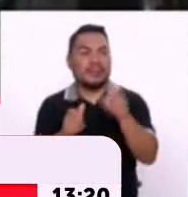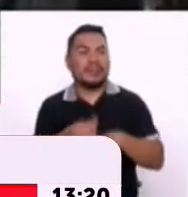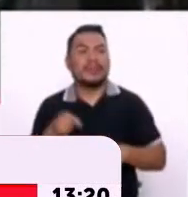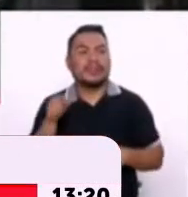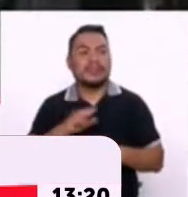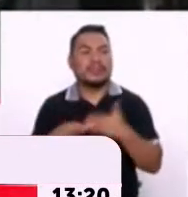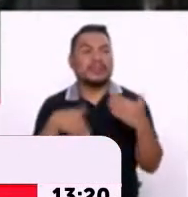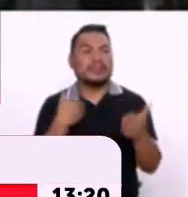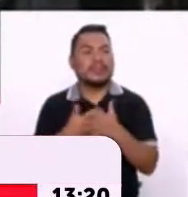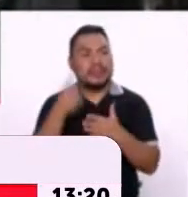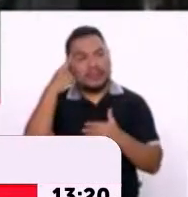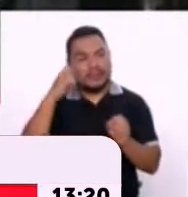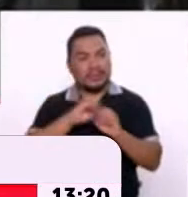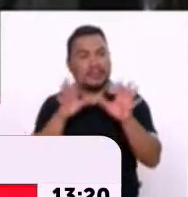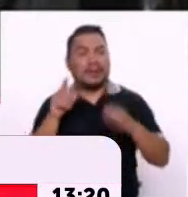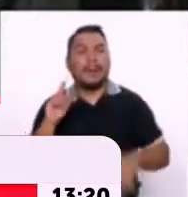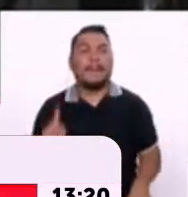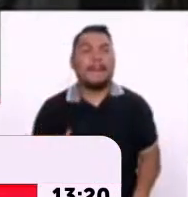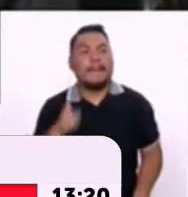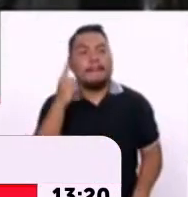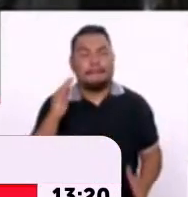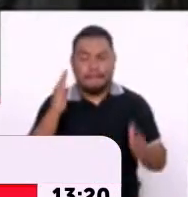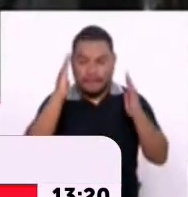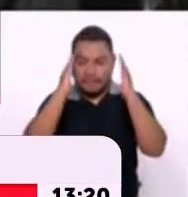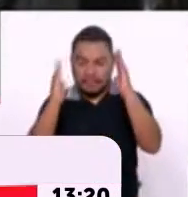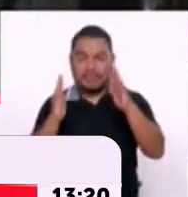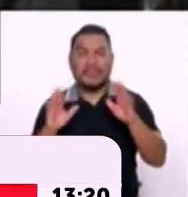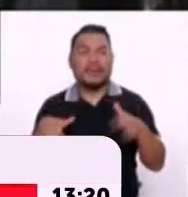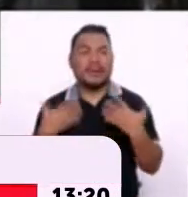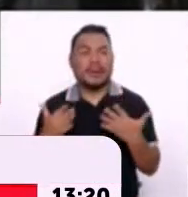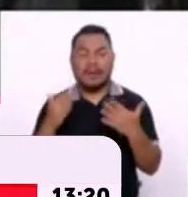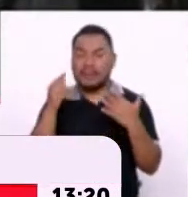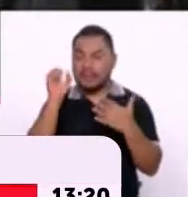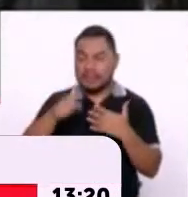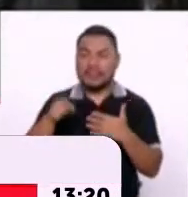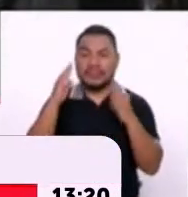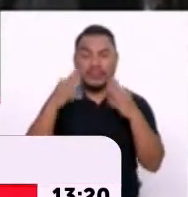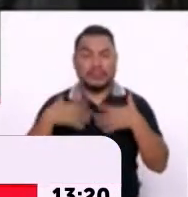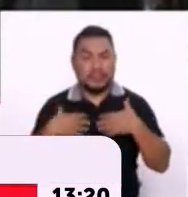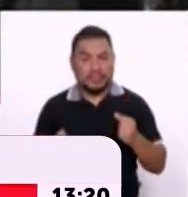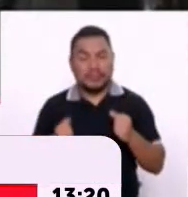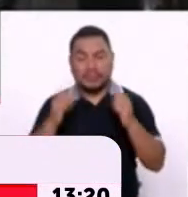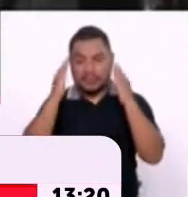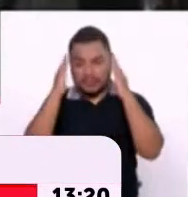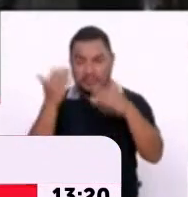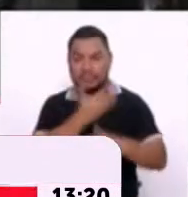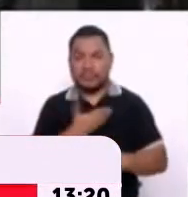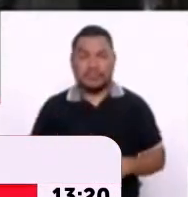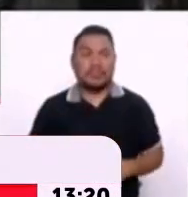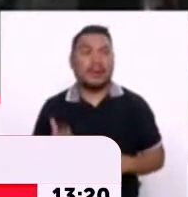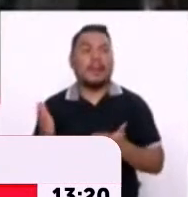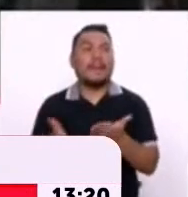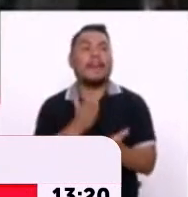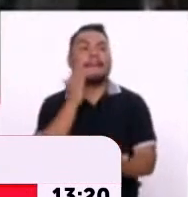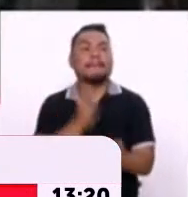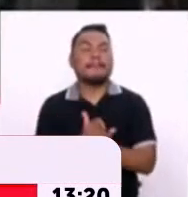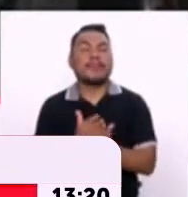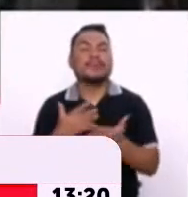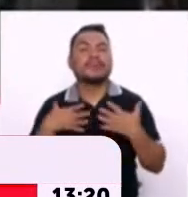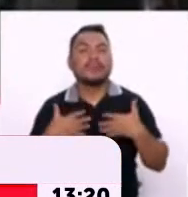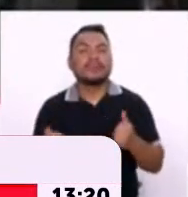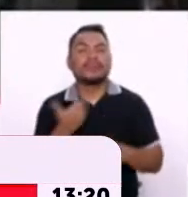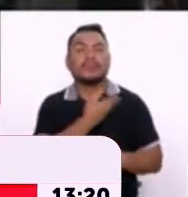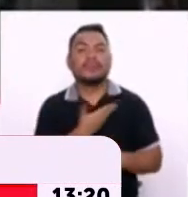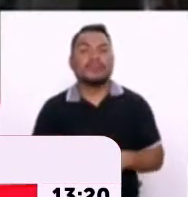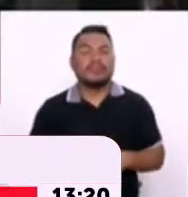donde enmascarado claramente que el primer nivel de atención donde se atiende la salud pública. Problemas de salud